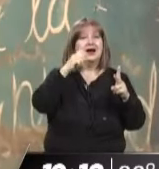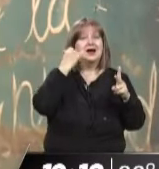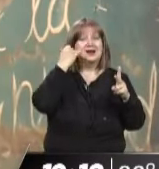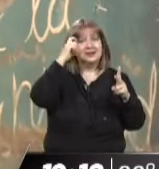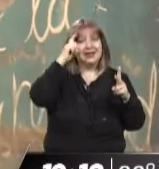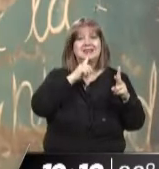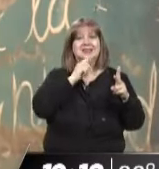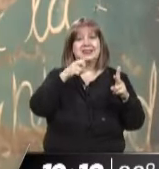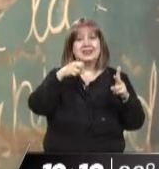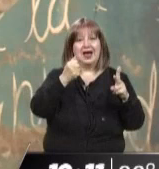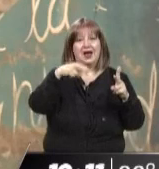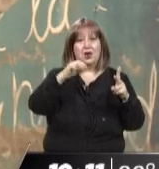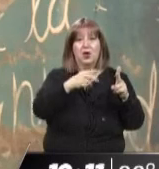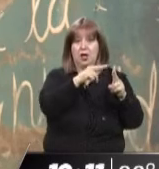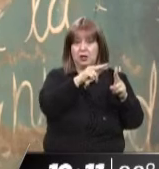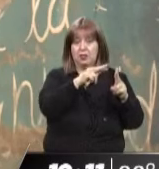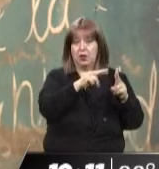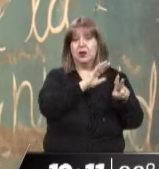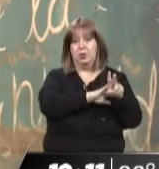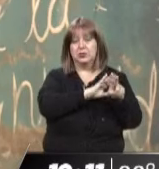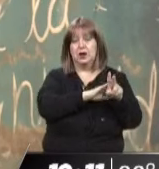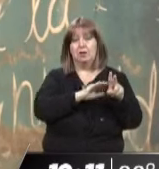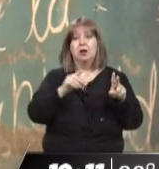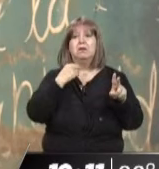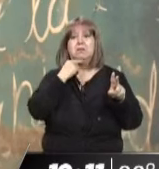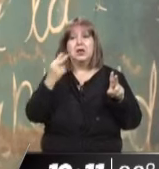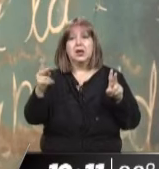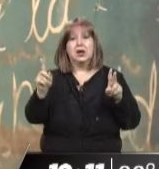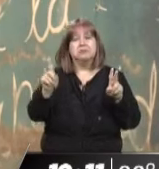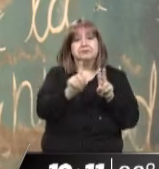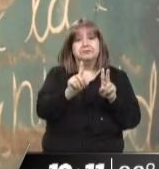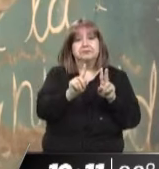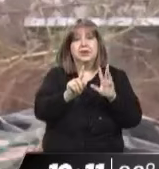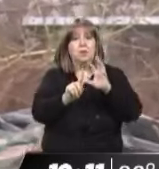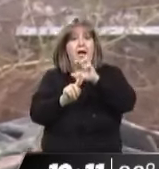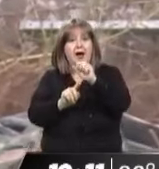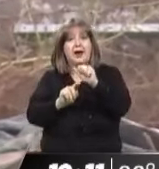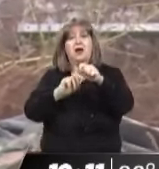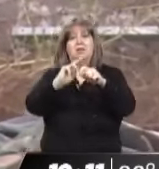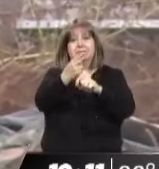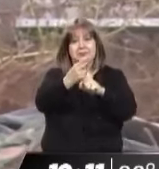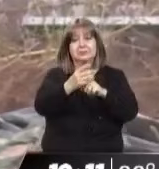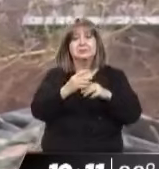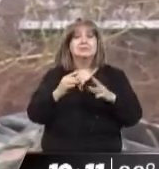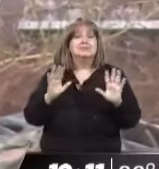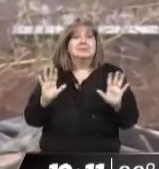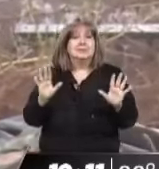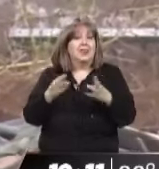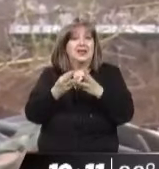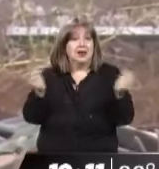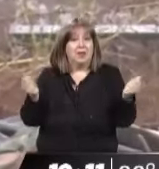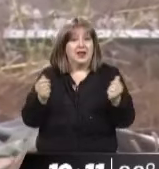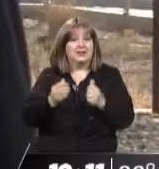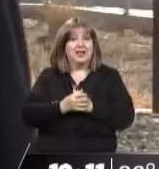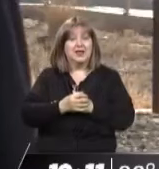eso la desaparecieron a mi hija. Eso es lo que yo pienso, siempre pienso eso. Un caso complejo. Todas las